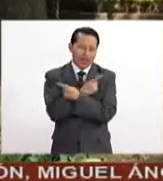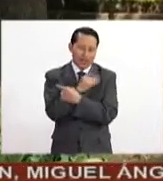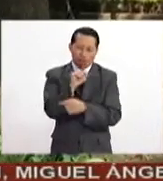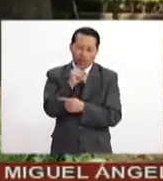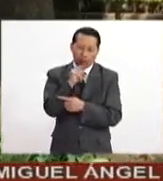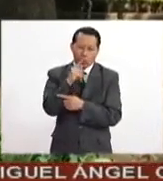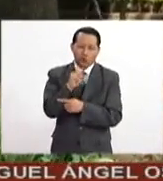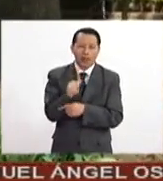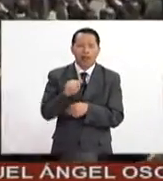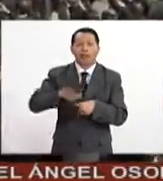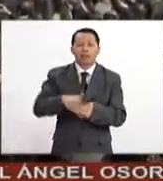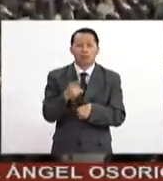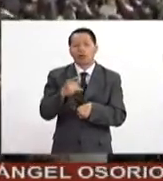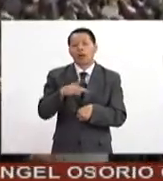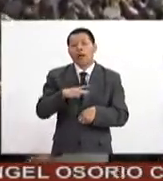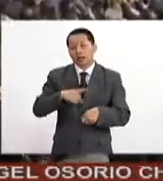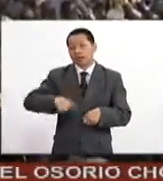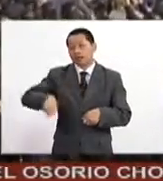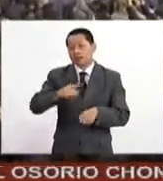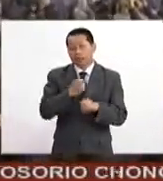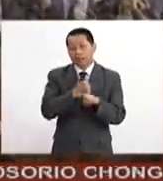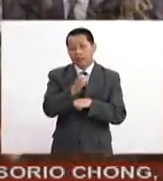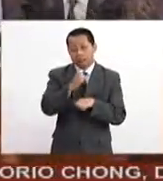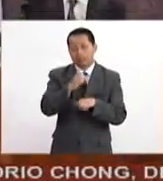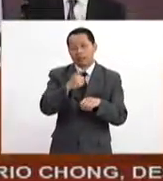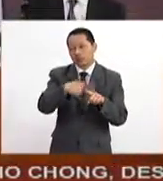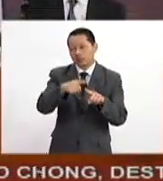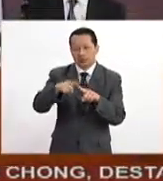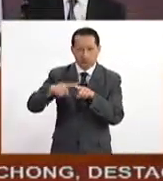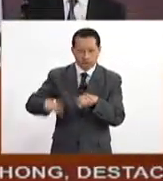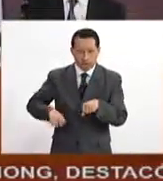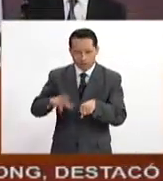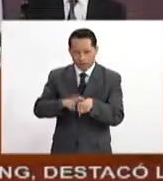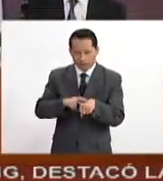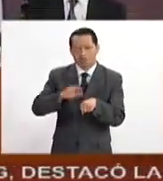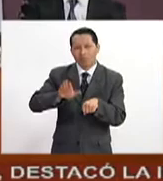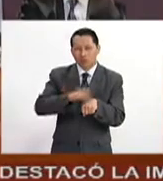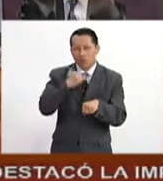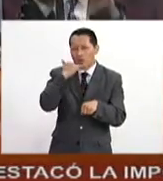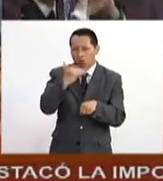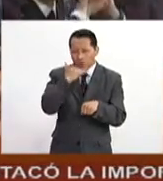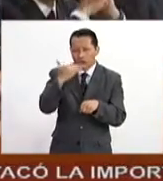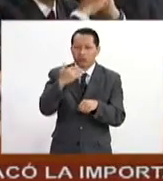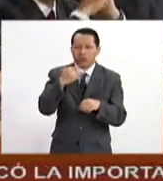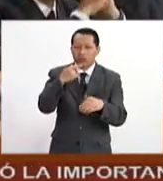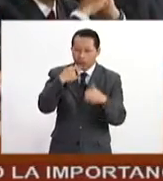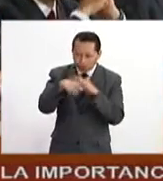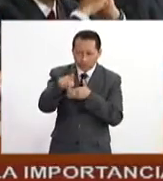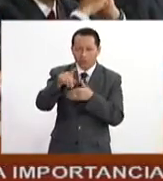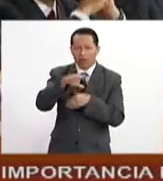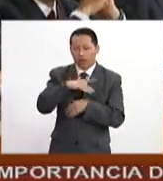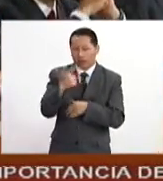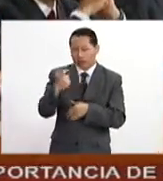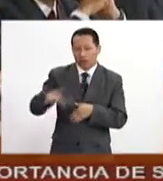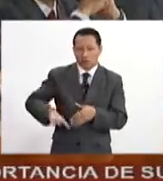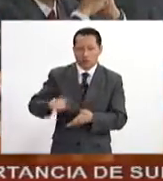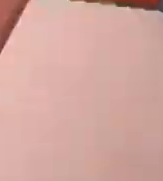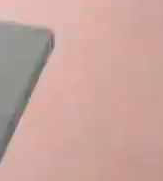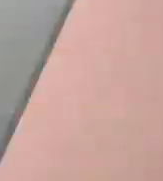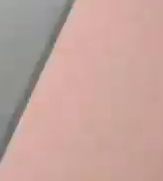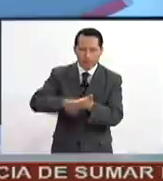estatales. Esto debido a qué? Pues a los casos de corrupción y a las denuncias por desvíos de recursos